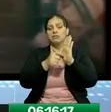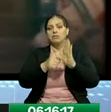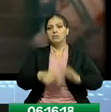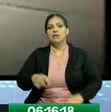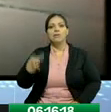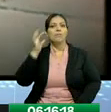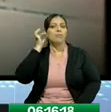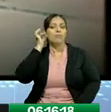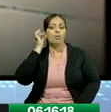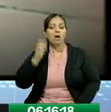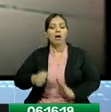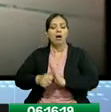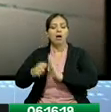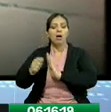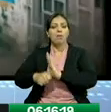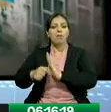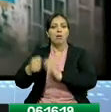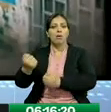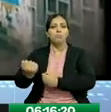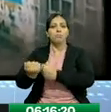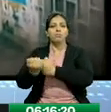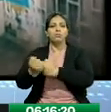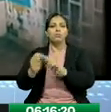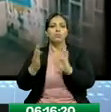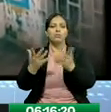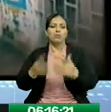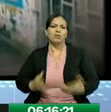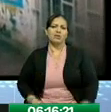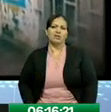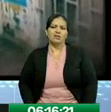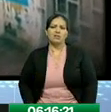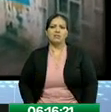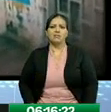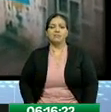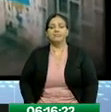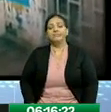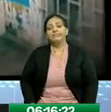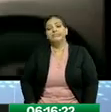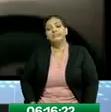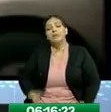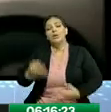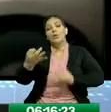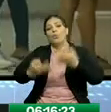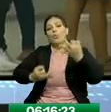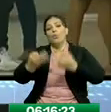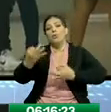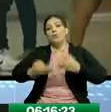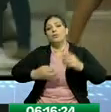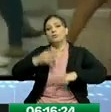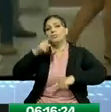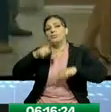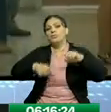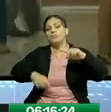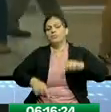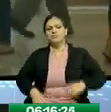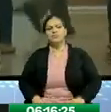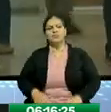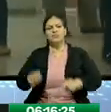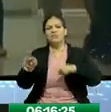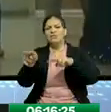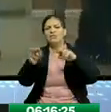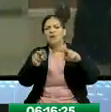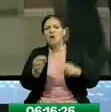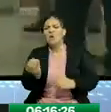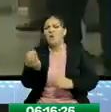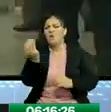familia. Desgraciadamente, esa es la juventud que está muriendo. Personas jóvenes que